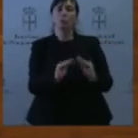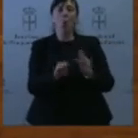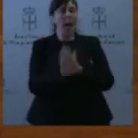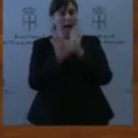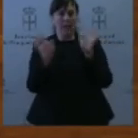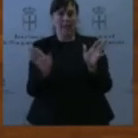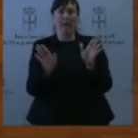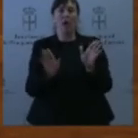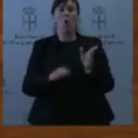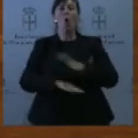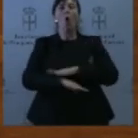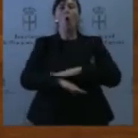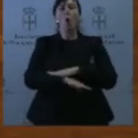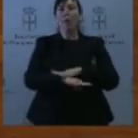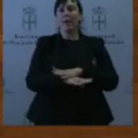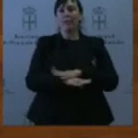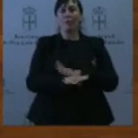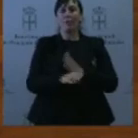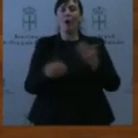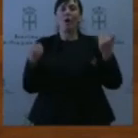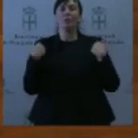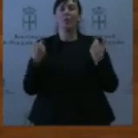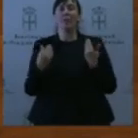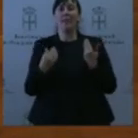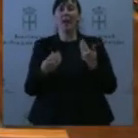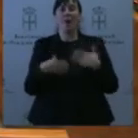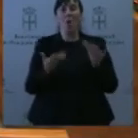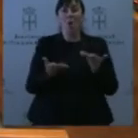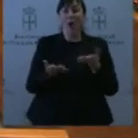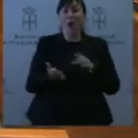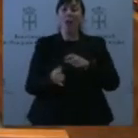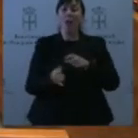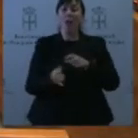subvencionar los despidos, sino proteger los empleos. Muchas gracias.